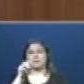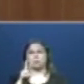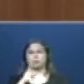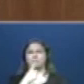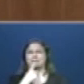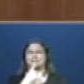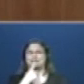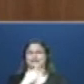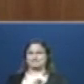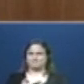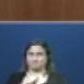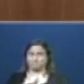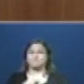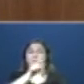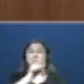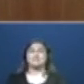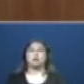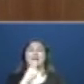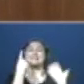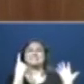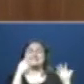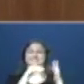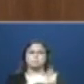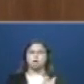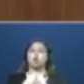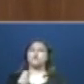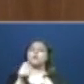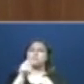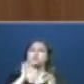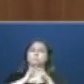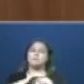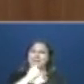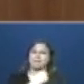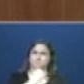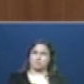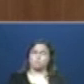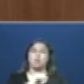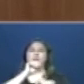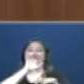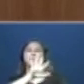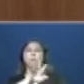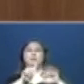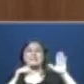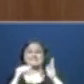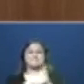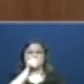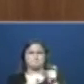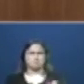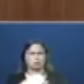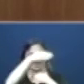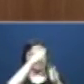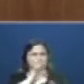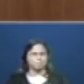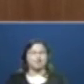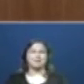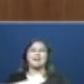siguientes 6000 jóvenes con formación para el empleo más de 56000 personas atendidas por la red de igualdad y juventud